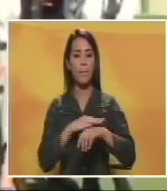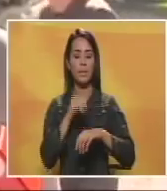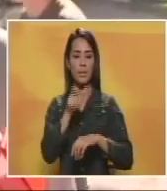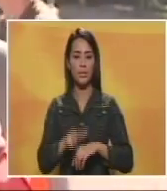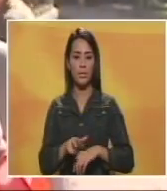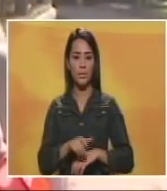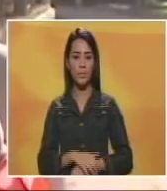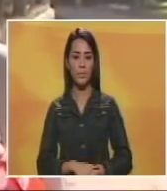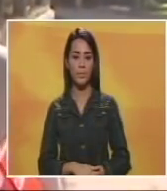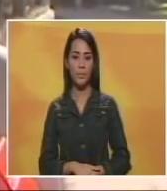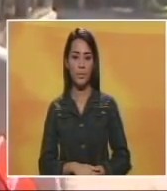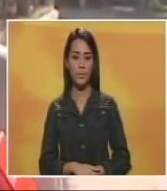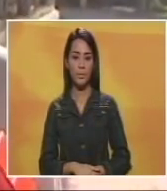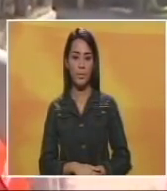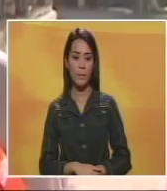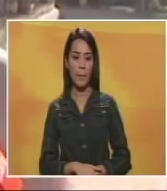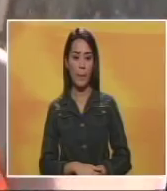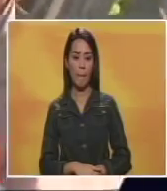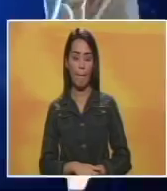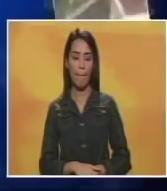González.